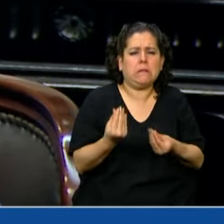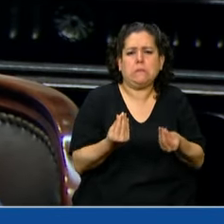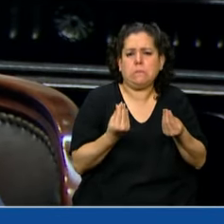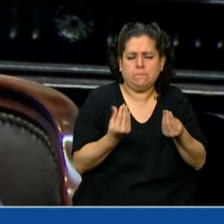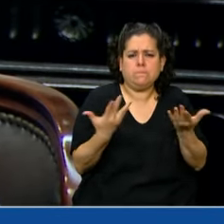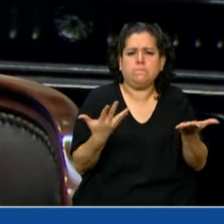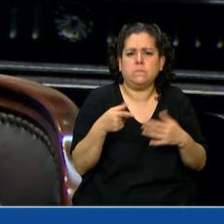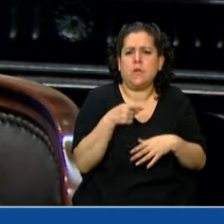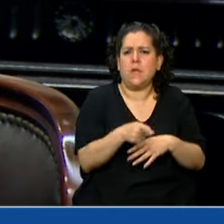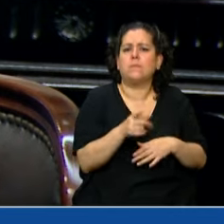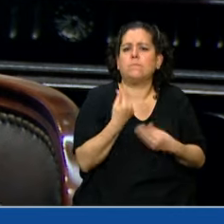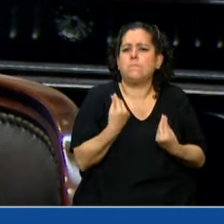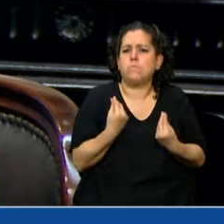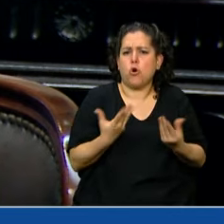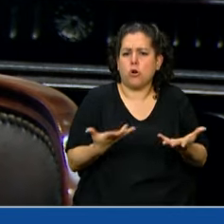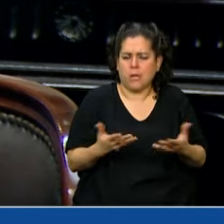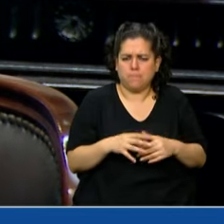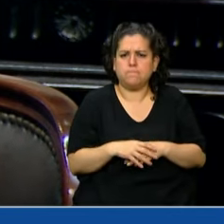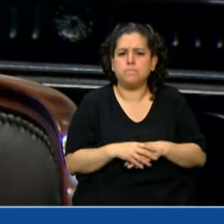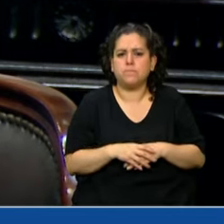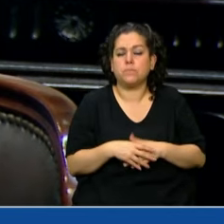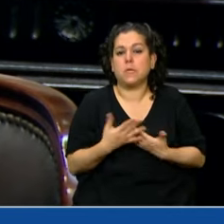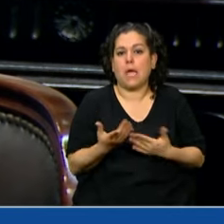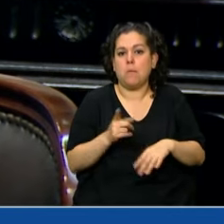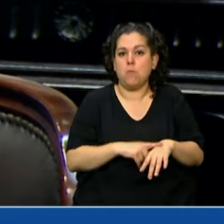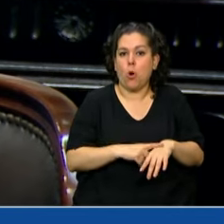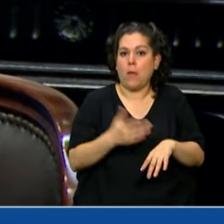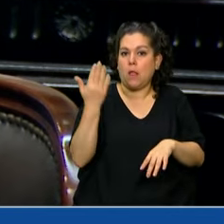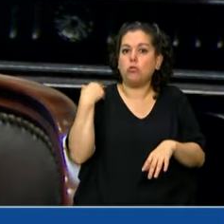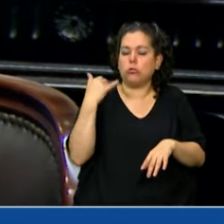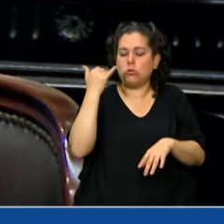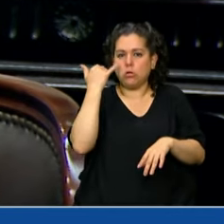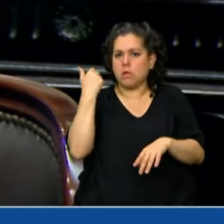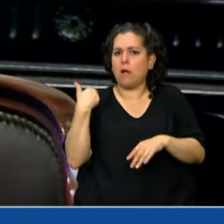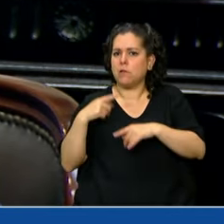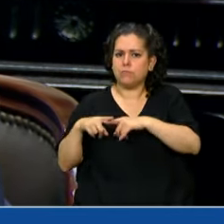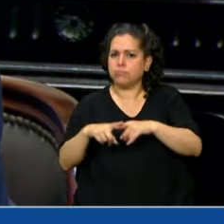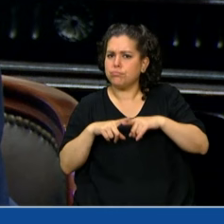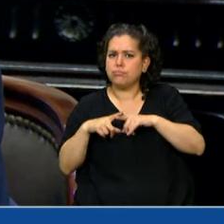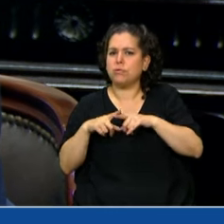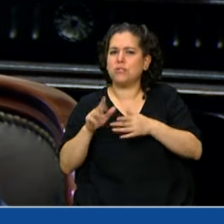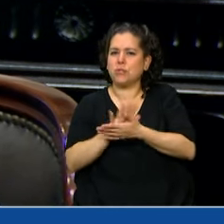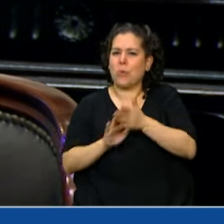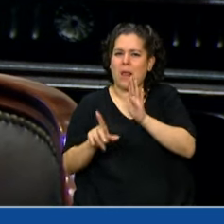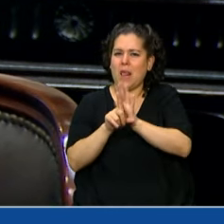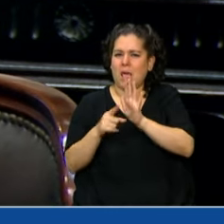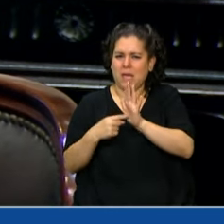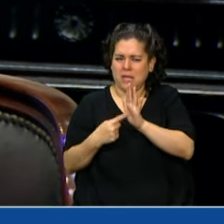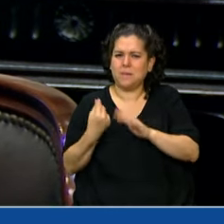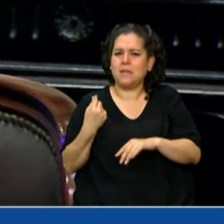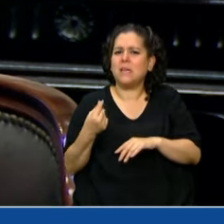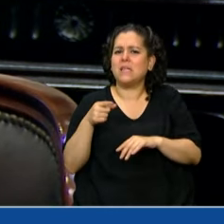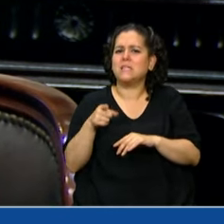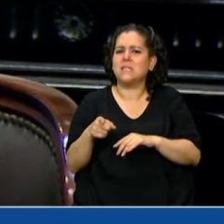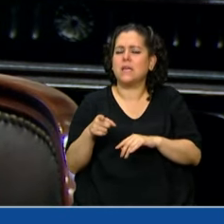debe a una razón sencilla y que en su momento la la discutimos Al momento de discutir la ley y es la